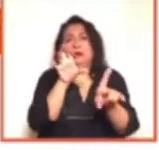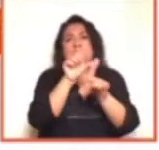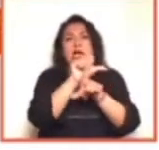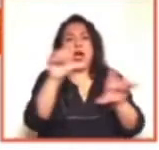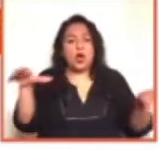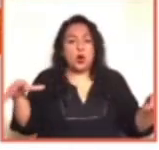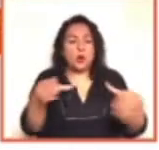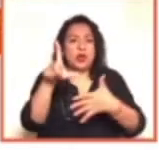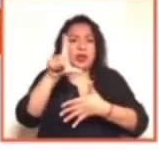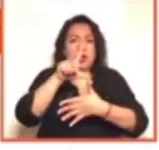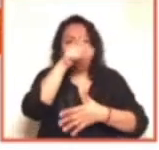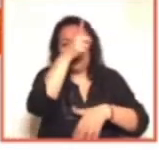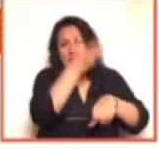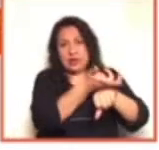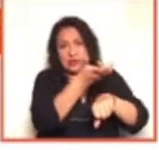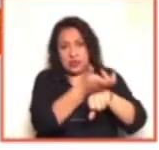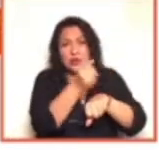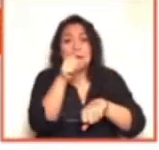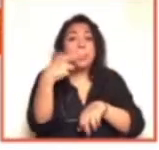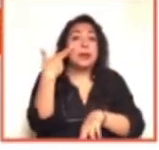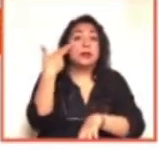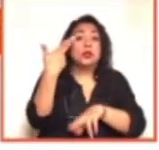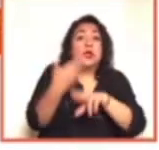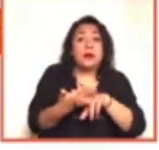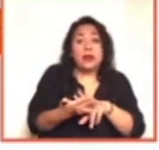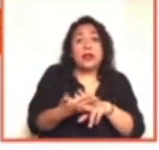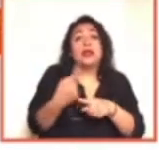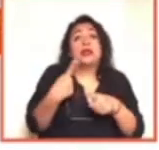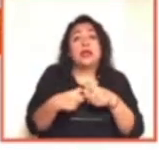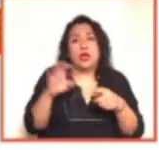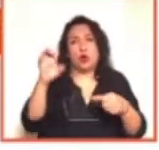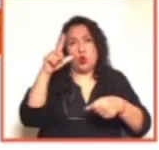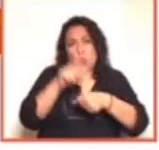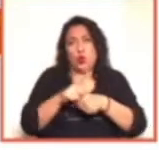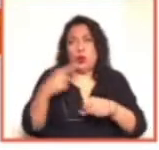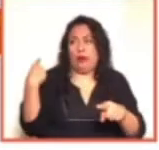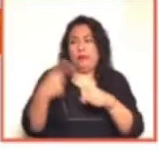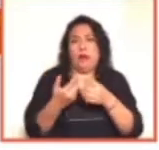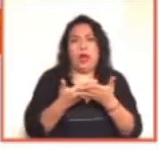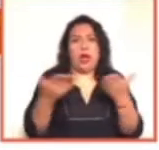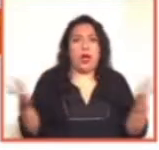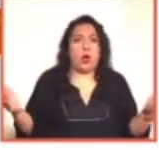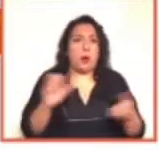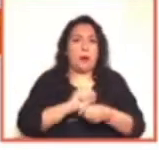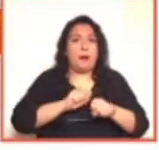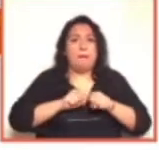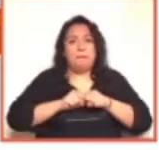latina en Estados Unidos y el papel que ha jugado la cultura durante la pandemia.